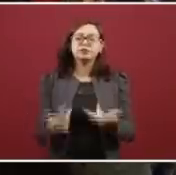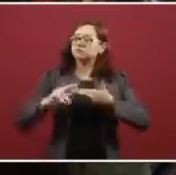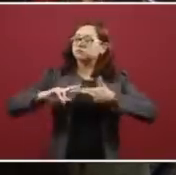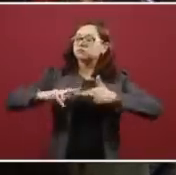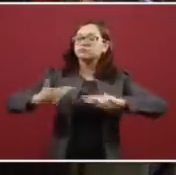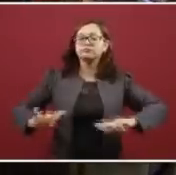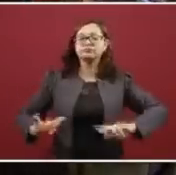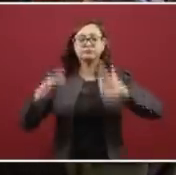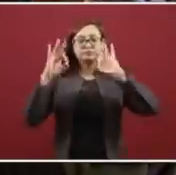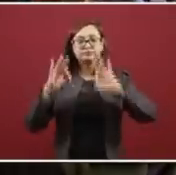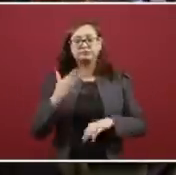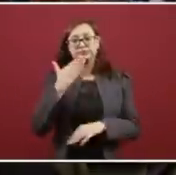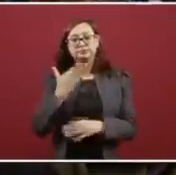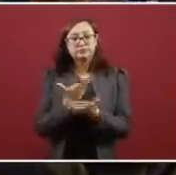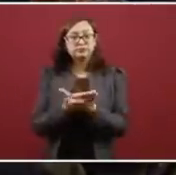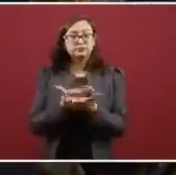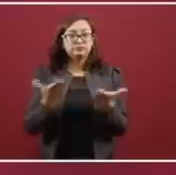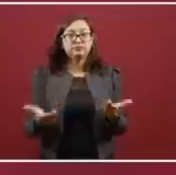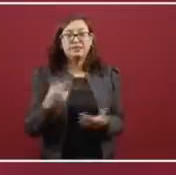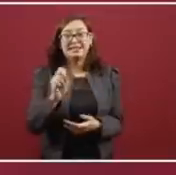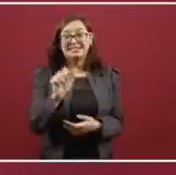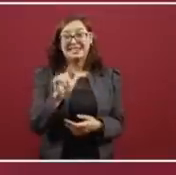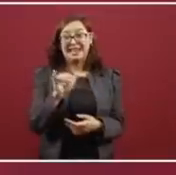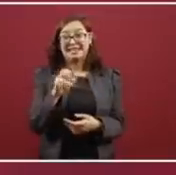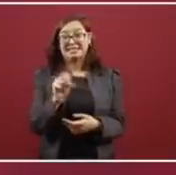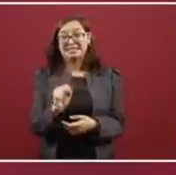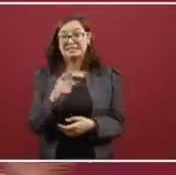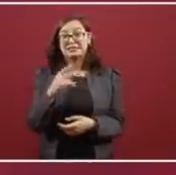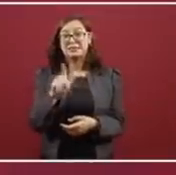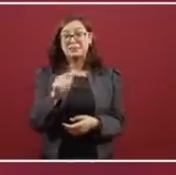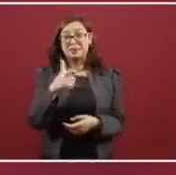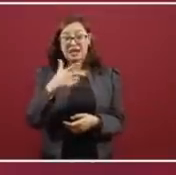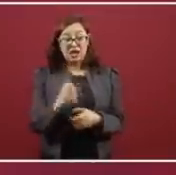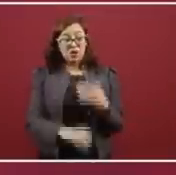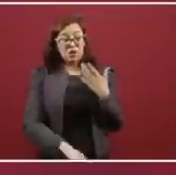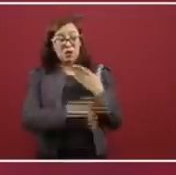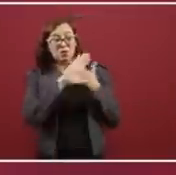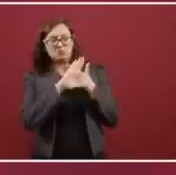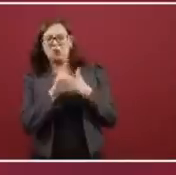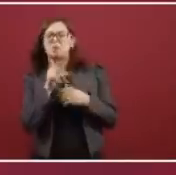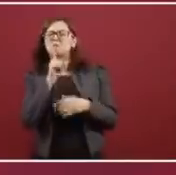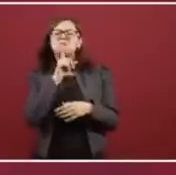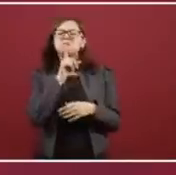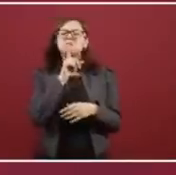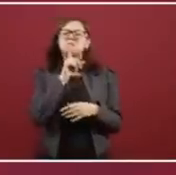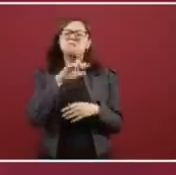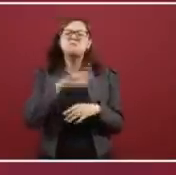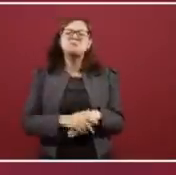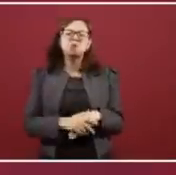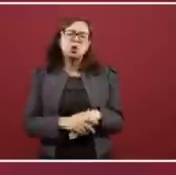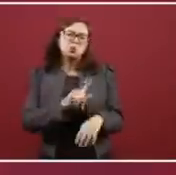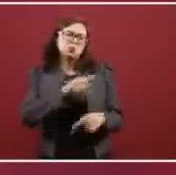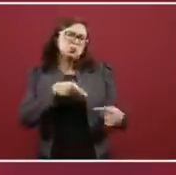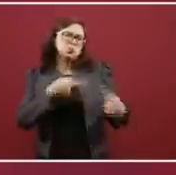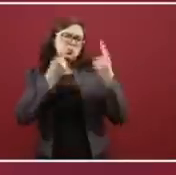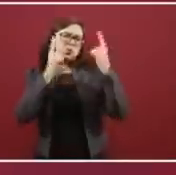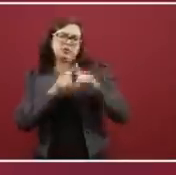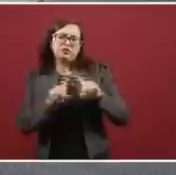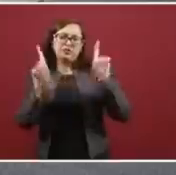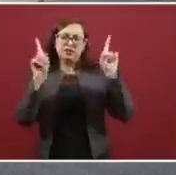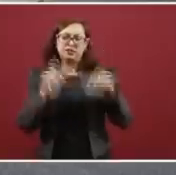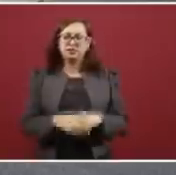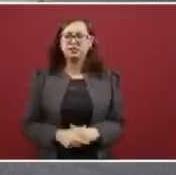entonces lo de salinas pliego así lo veo pero no lo veo de otra manera